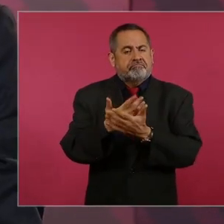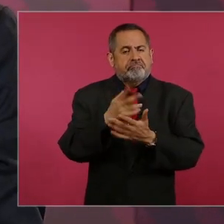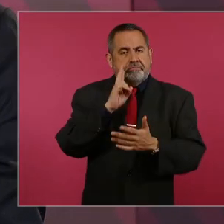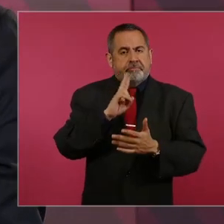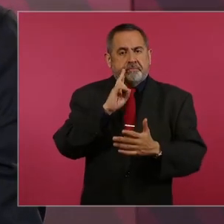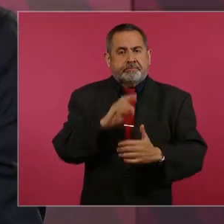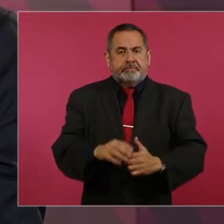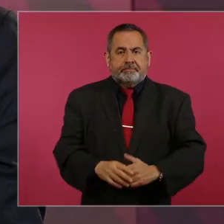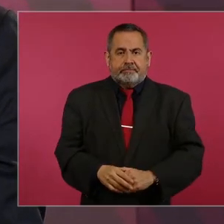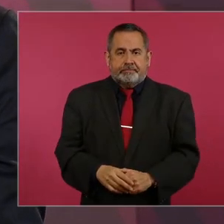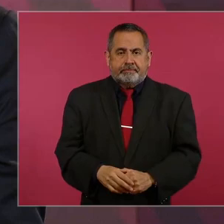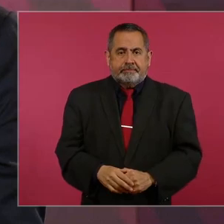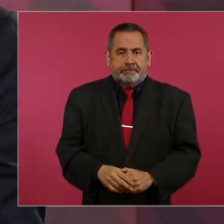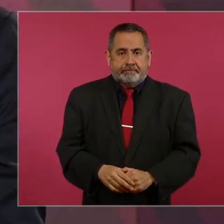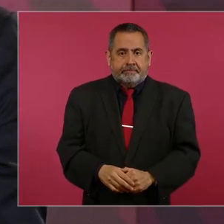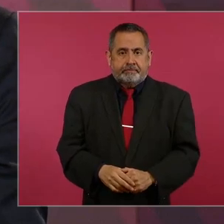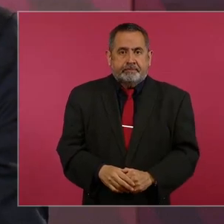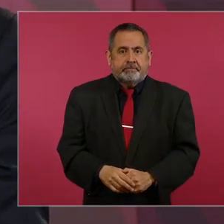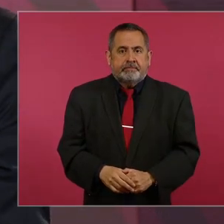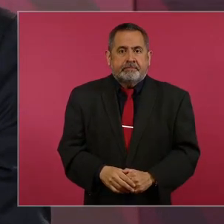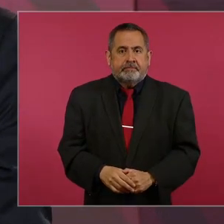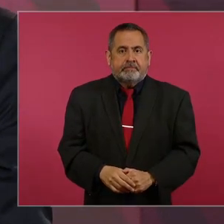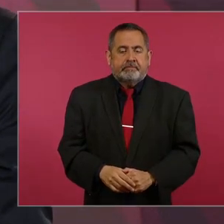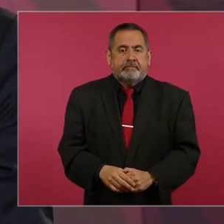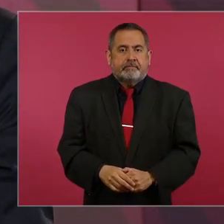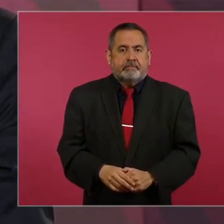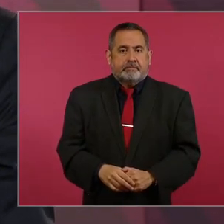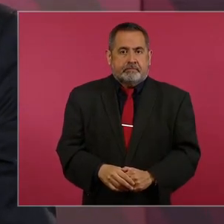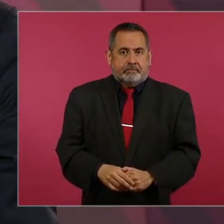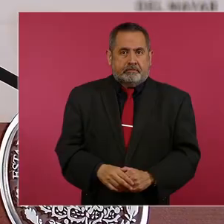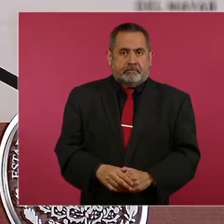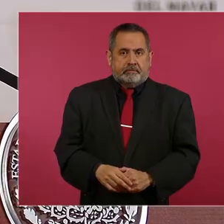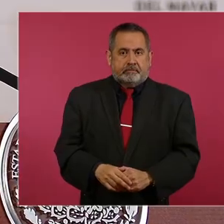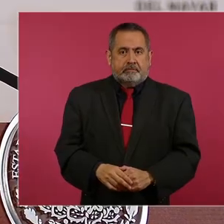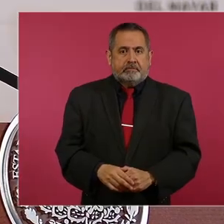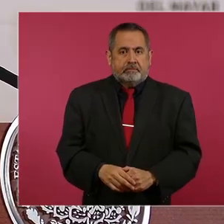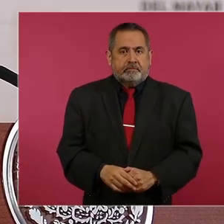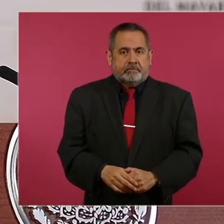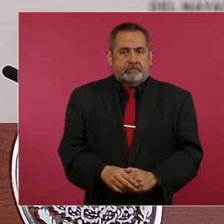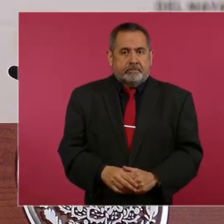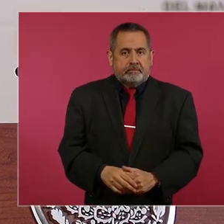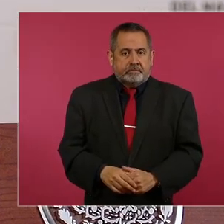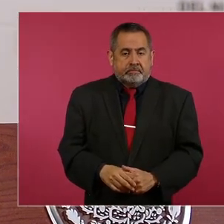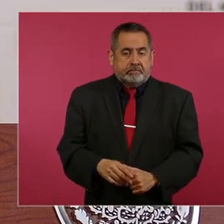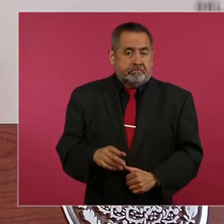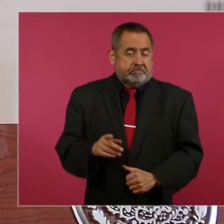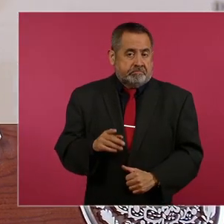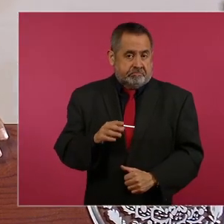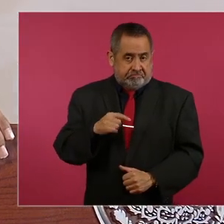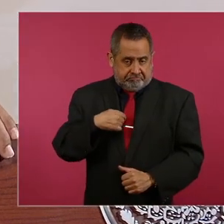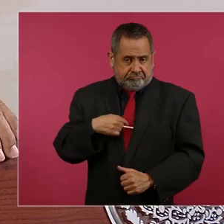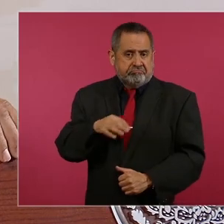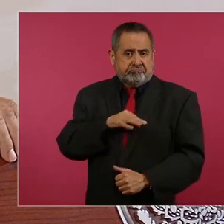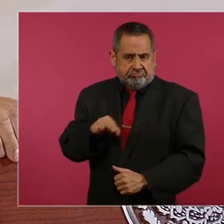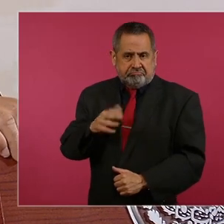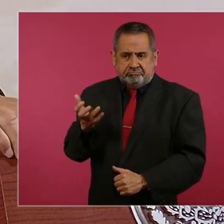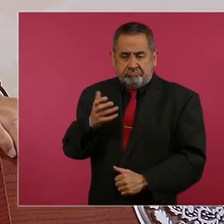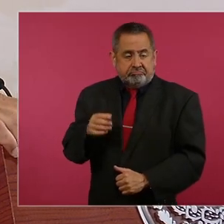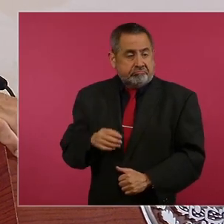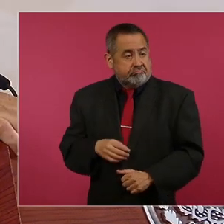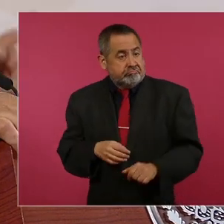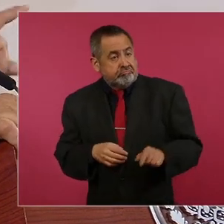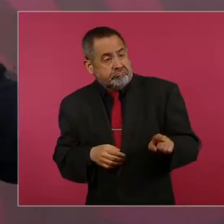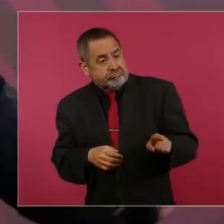lo que podríamos hacer en caso de